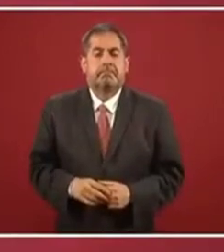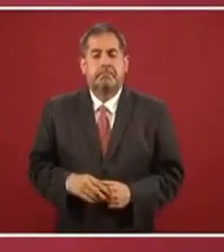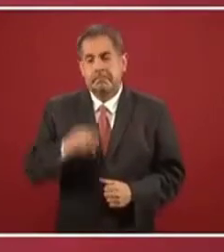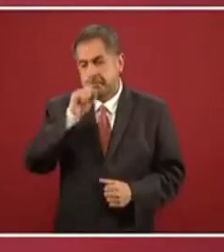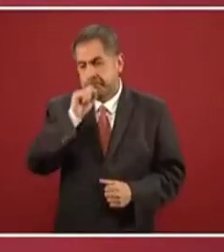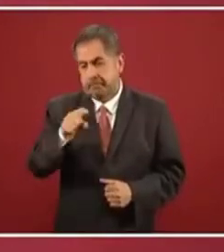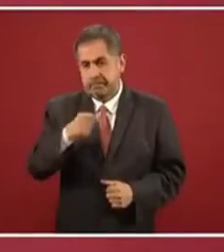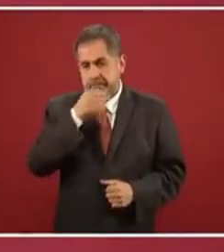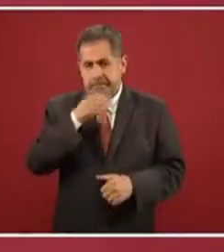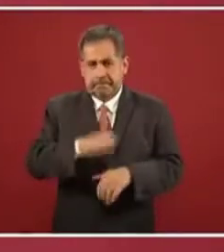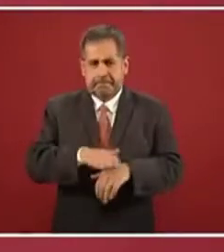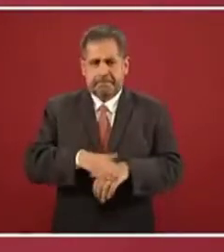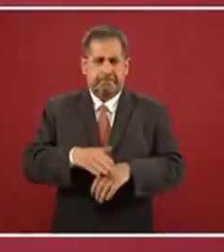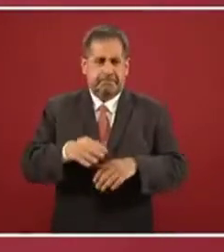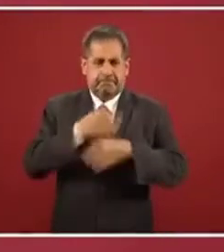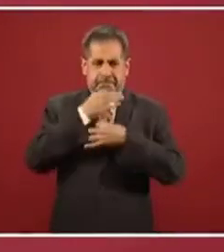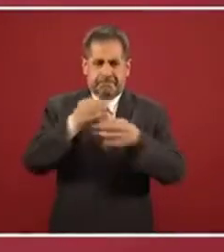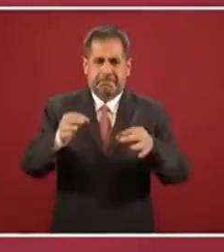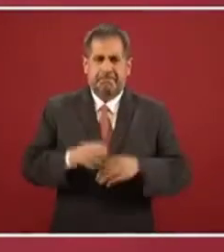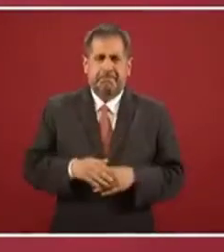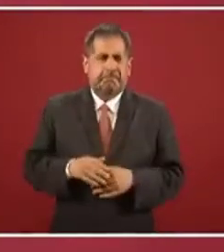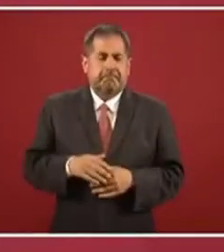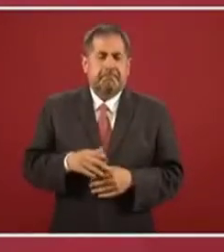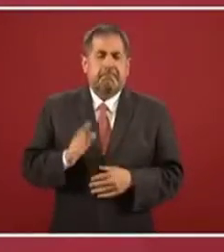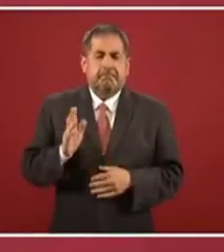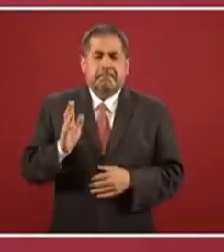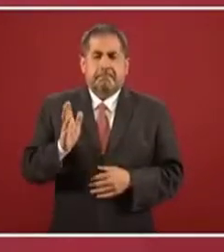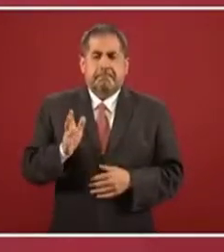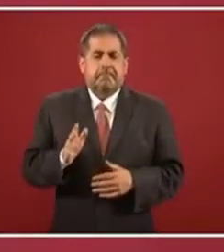También adelantar, porque ya estamos